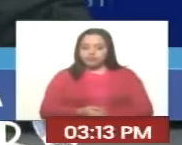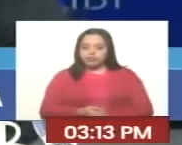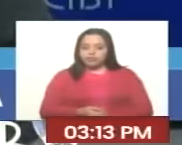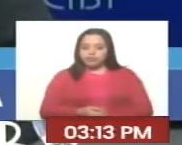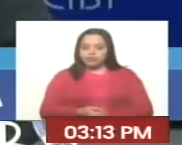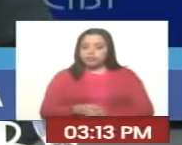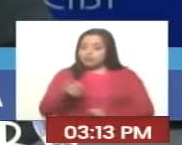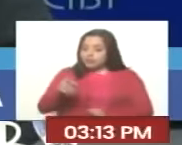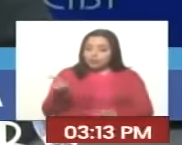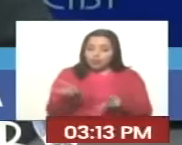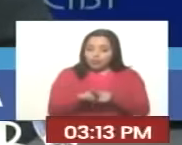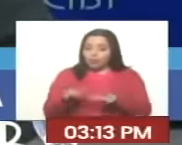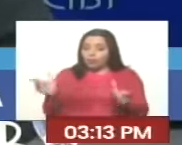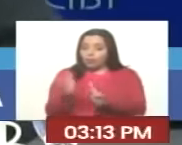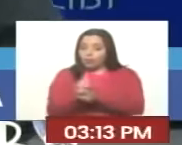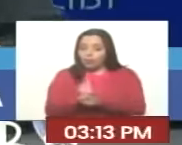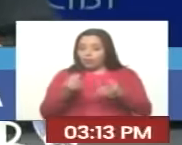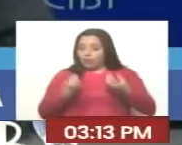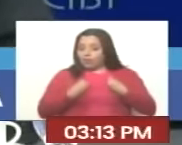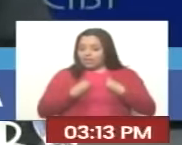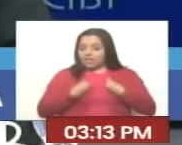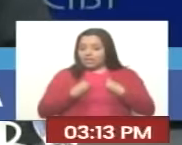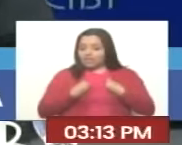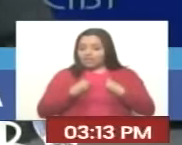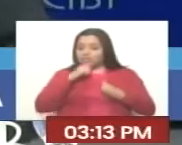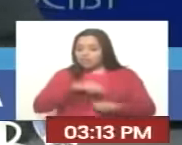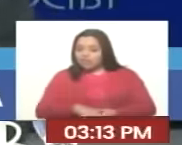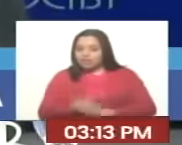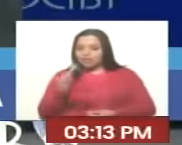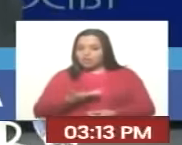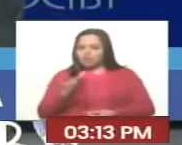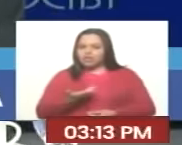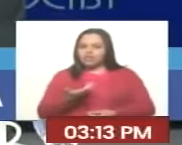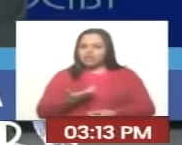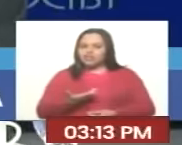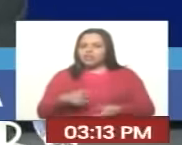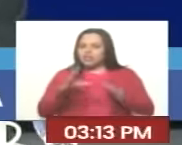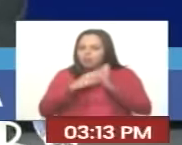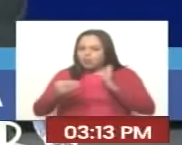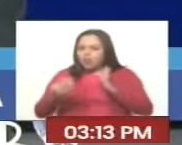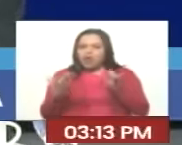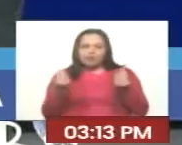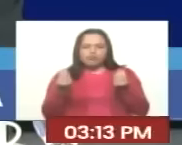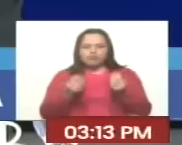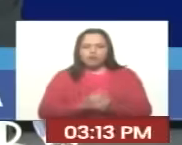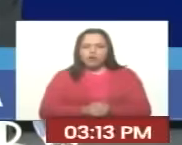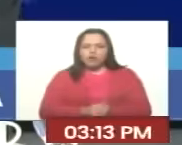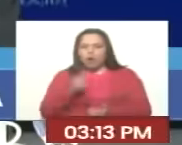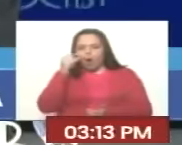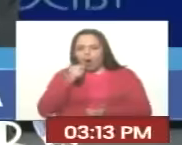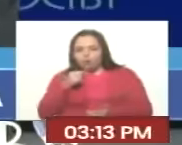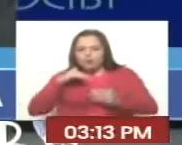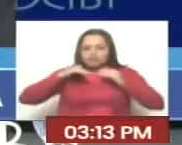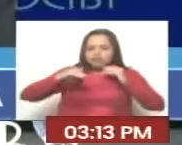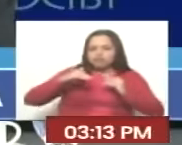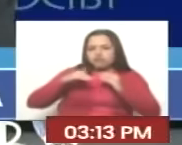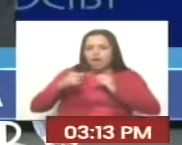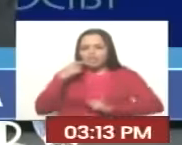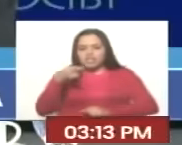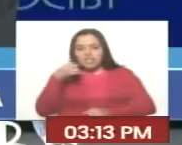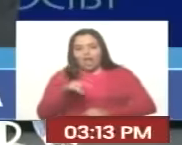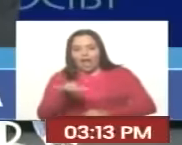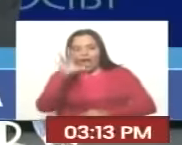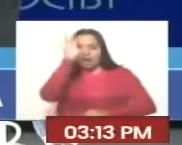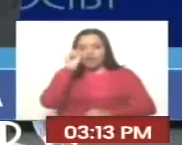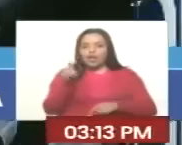un legado y es digno de ser imitado. Incluso hay muchos raperos que dicen que han sido influenciados por él.